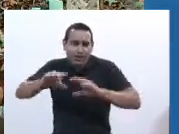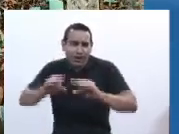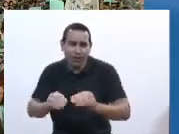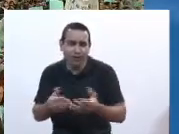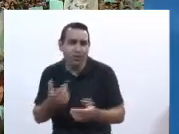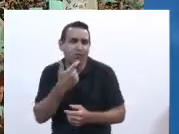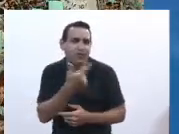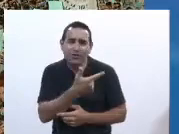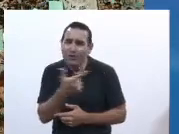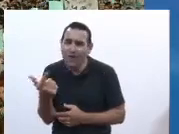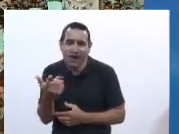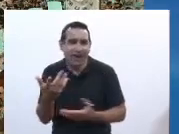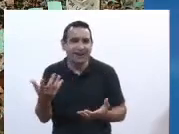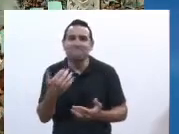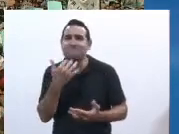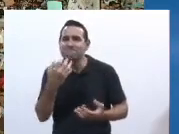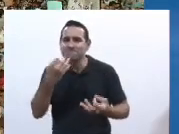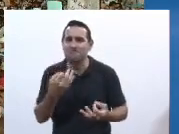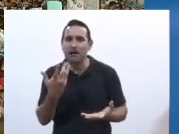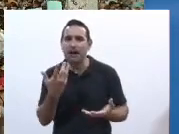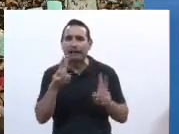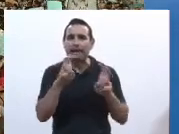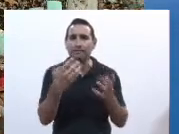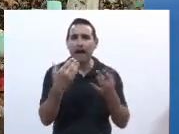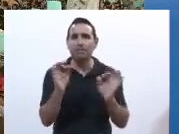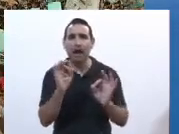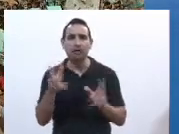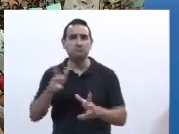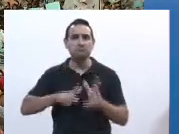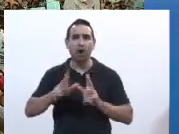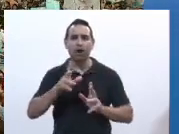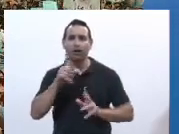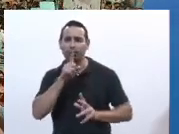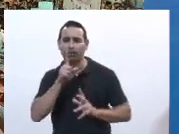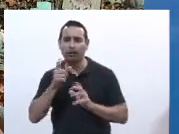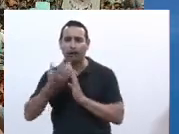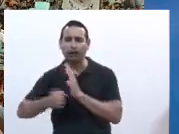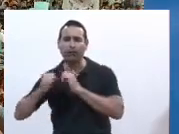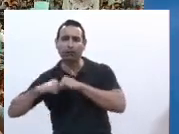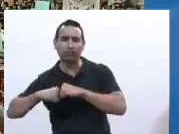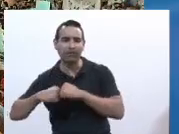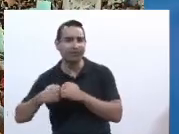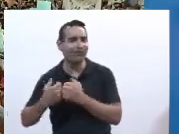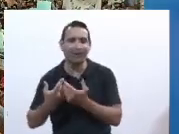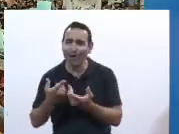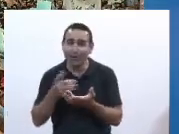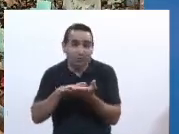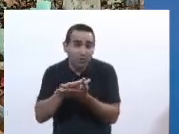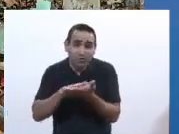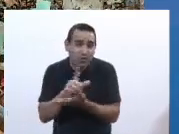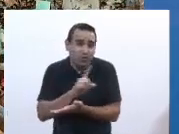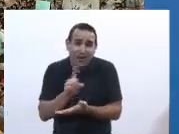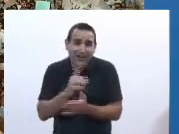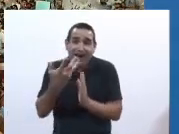No hay duda que no saber, no hablar, no oír, no escuchar, que ocultar, no ayudó a eliminar el flagelo